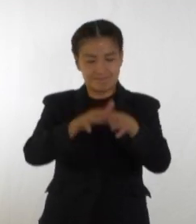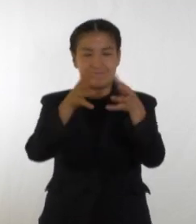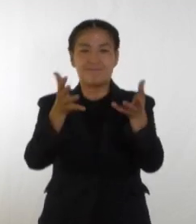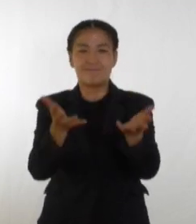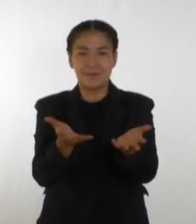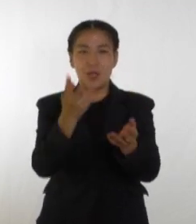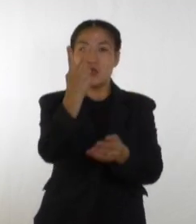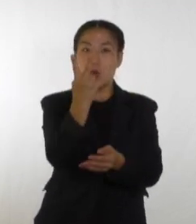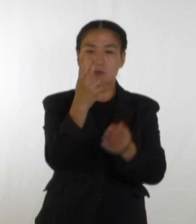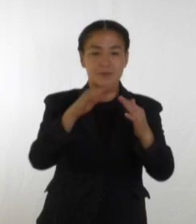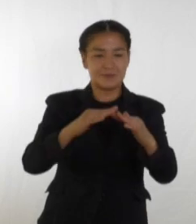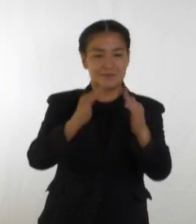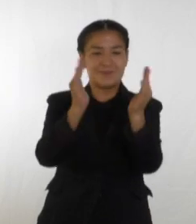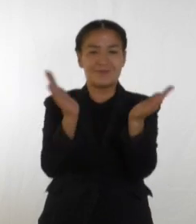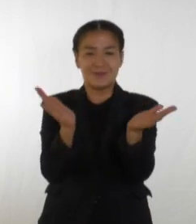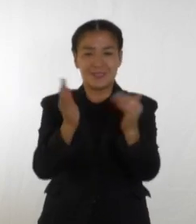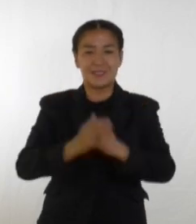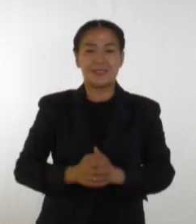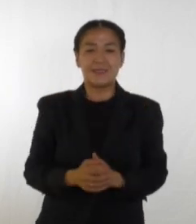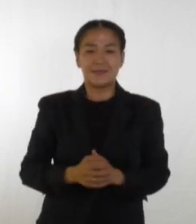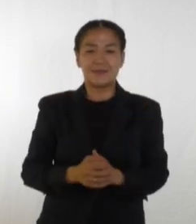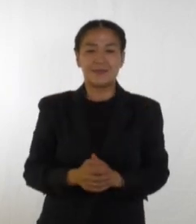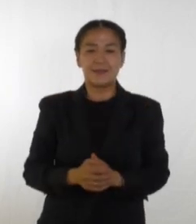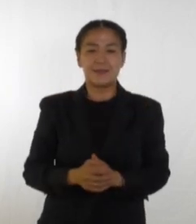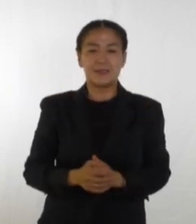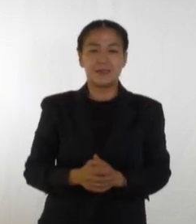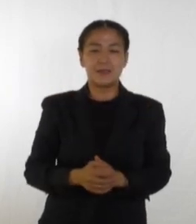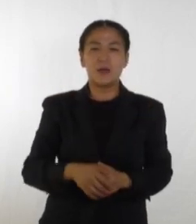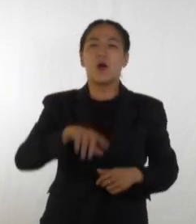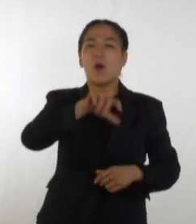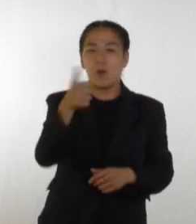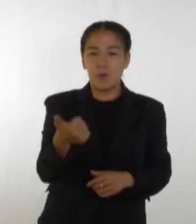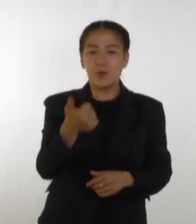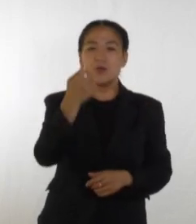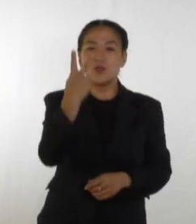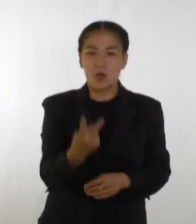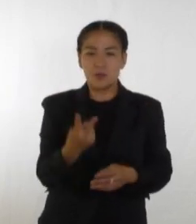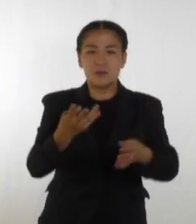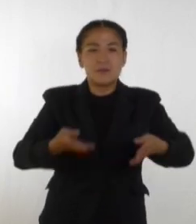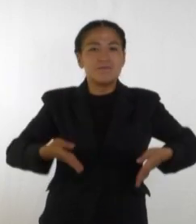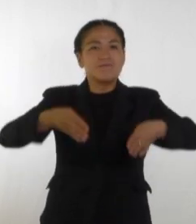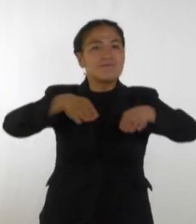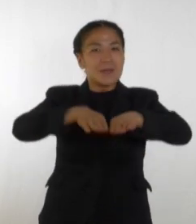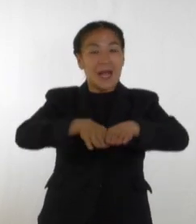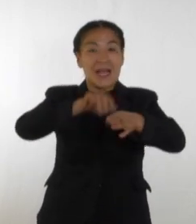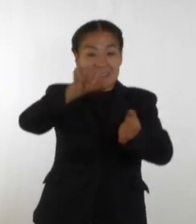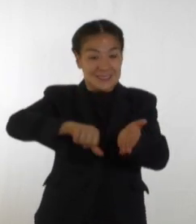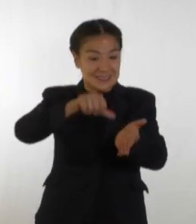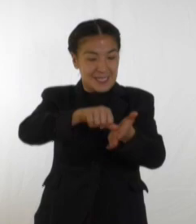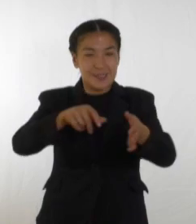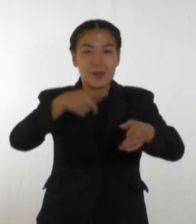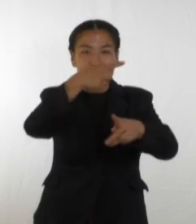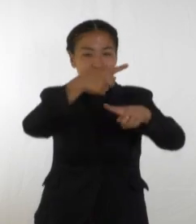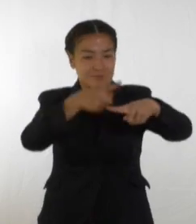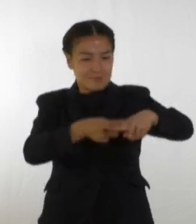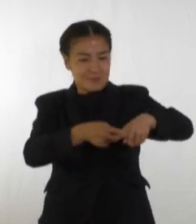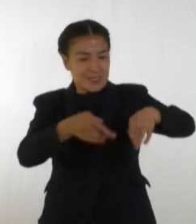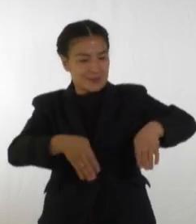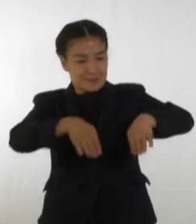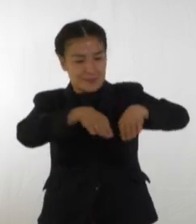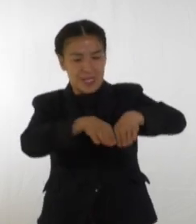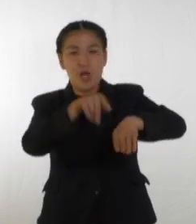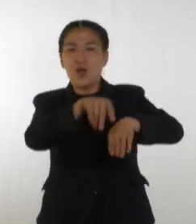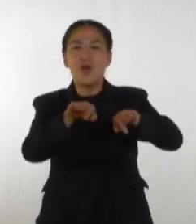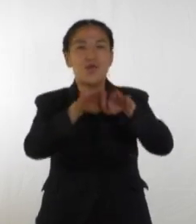abrir 2 de los lados, como lo y doblamos los otros 2 hasta la línea central para obtener